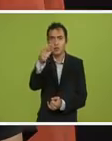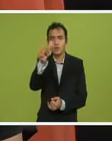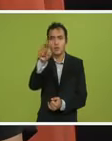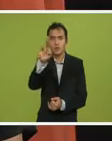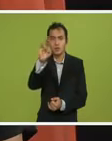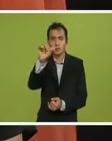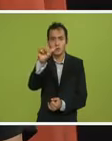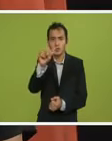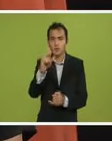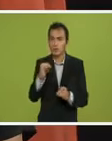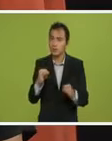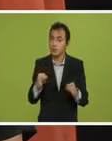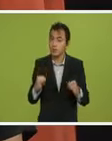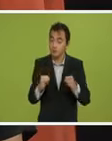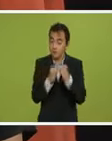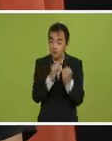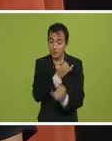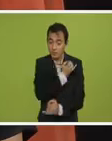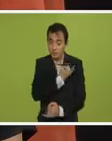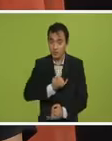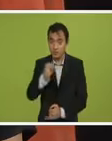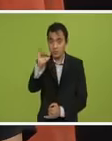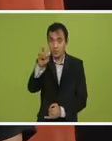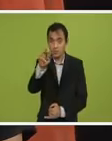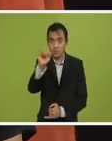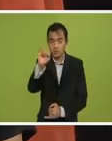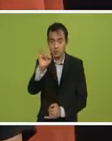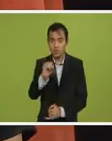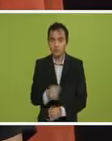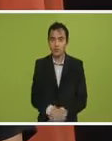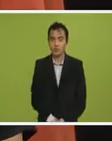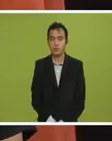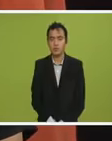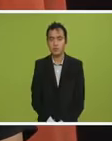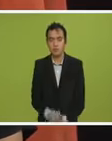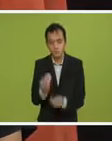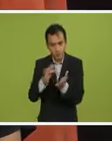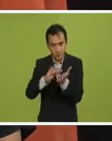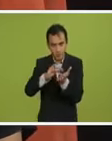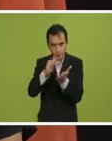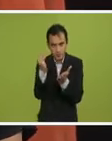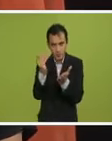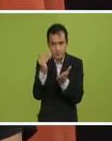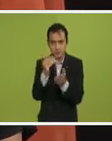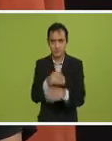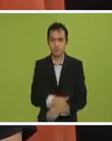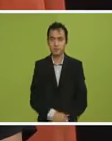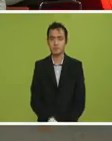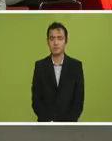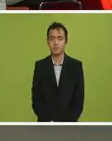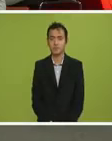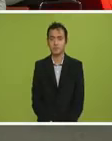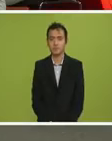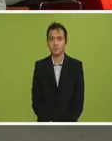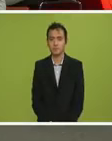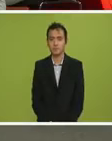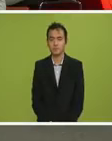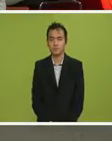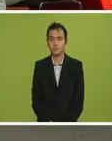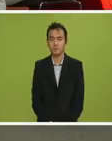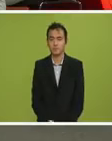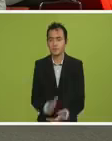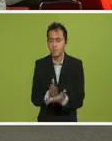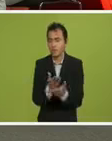Instituto Veracruzano de Acceso a la Información y Protección de Datos Personales, muchas gracias. Gracias a ti. Como siempre es un placer verlas y ser parte de.